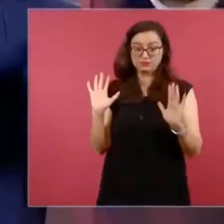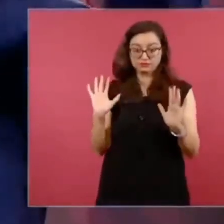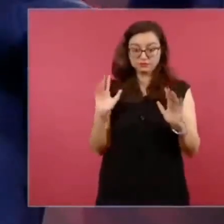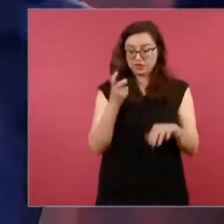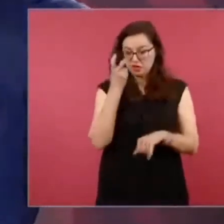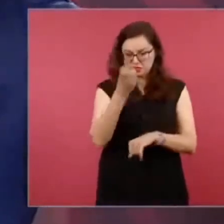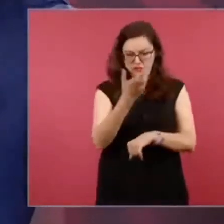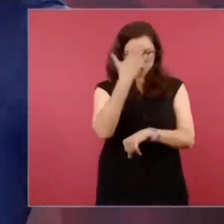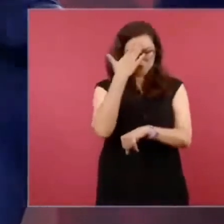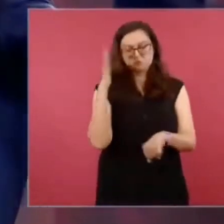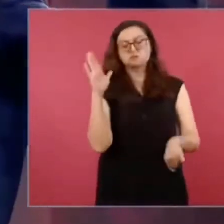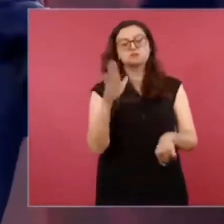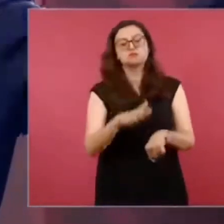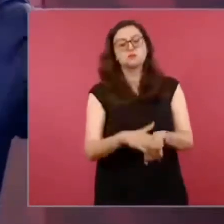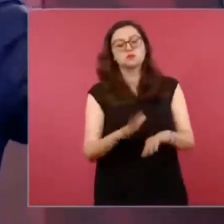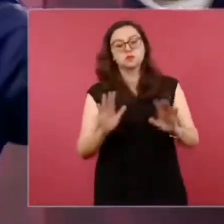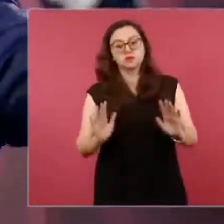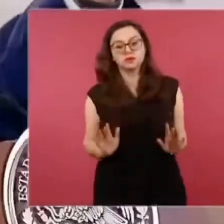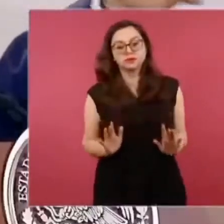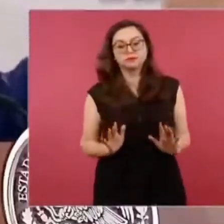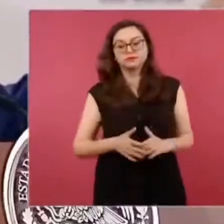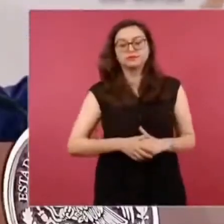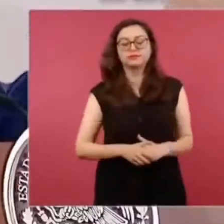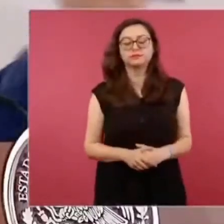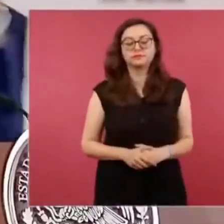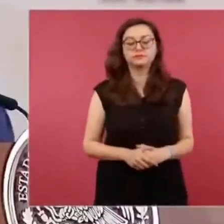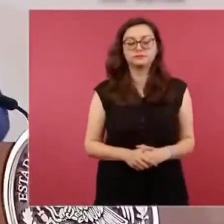Hablaba yo la vez pasada de los vecinos, ¿no?